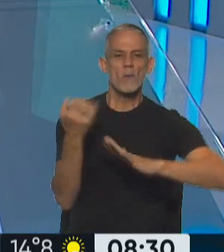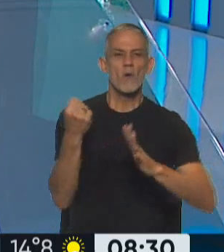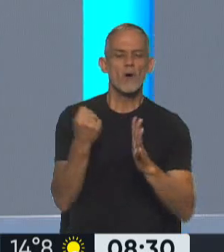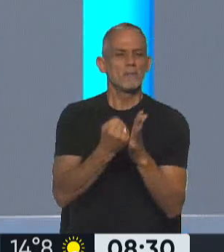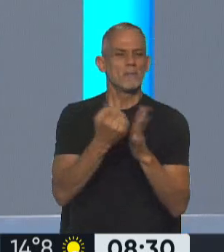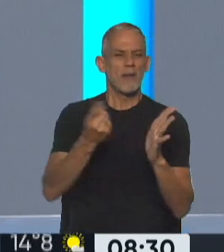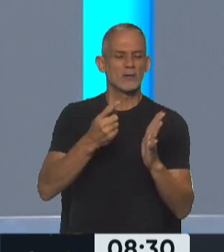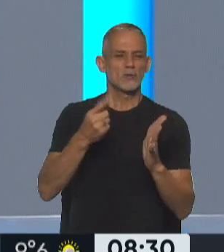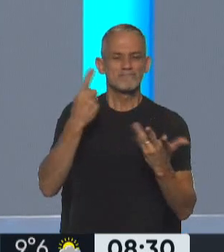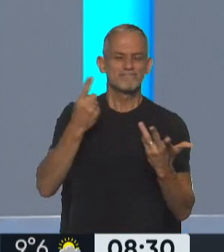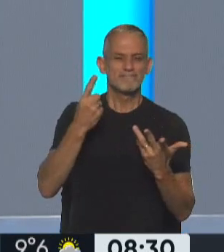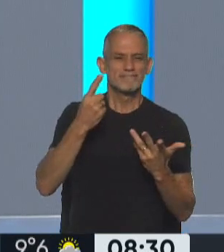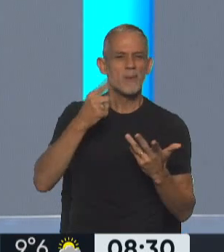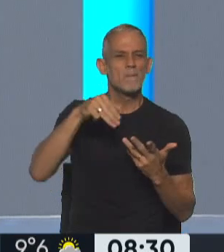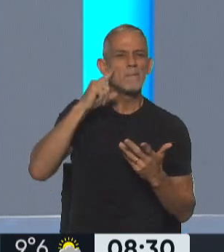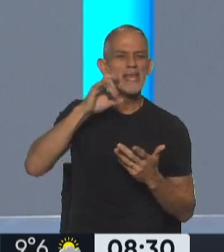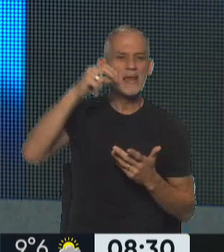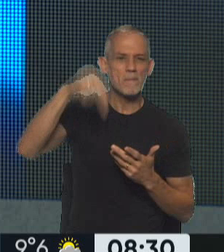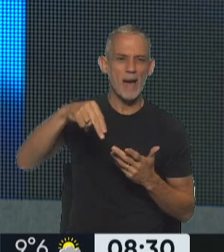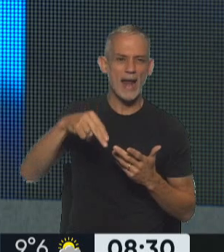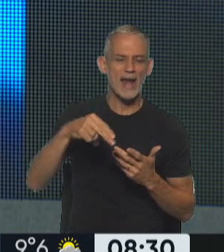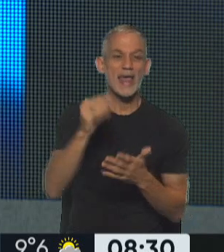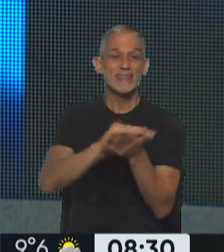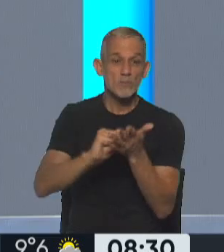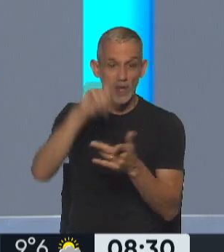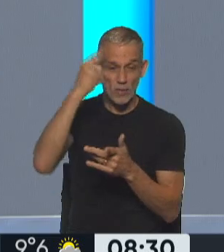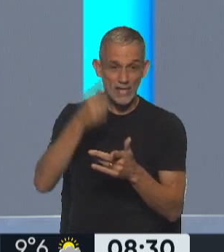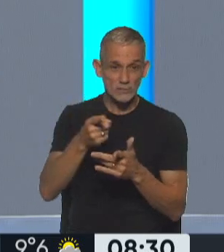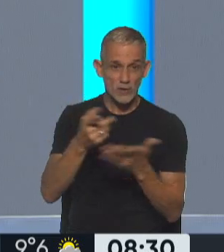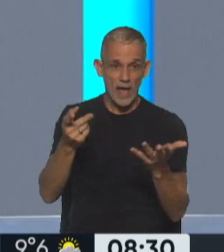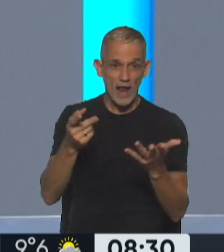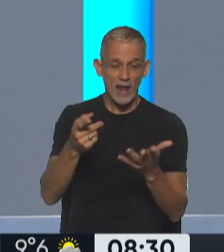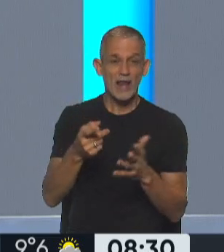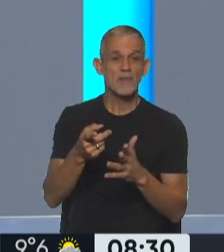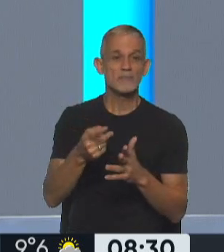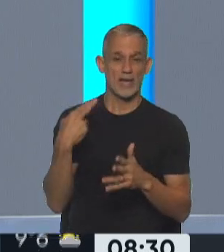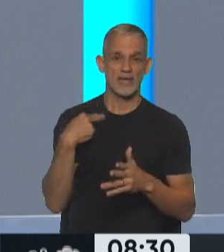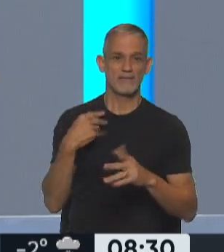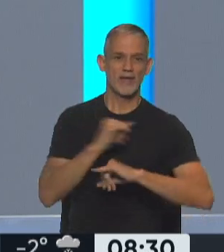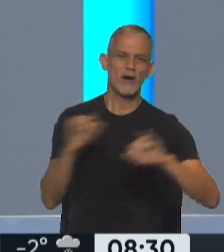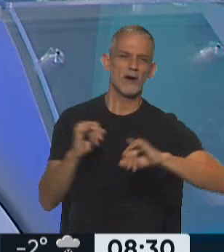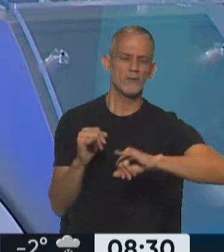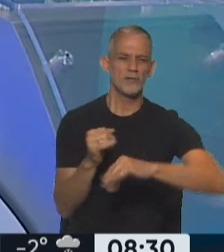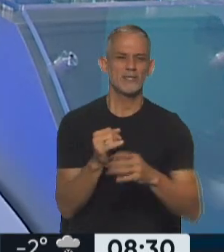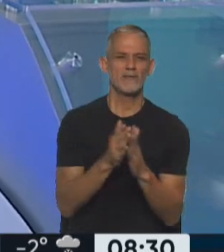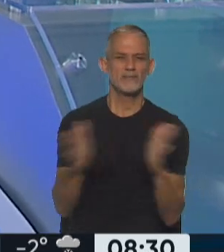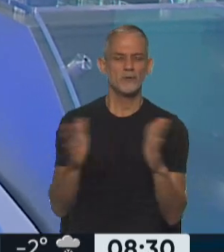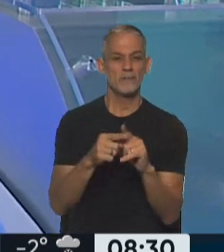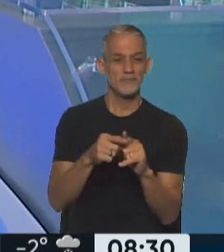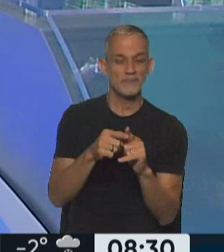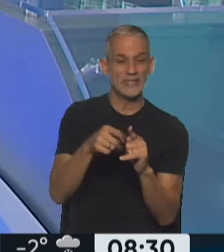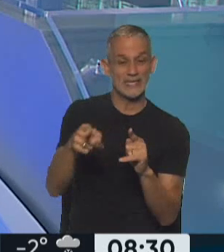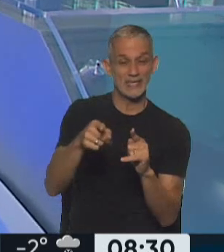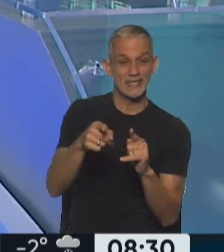esa imagen la situación de Gerardo milman el diputado nacional que como sabemos era su jefe de campaña en la provincia de Buenos Aires corrido